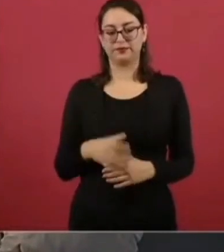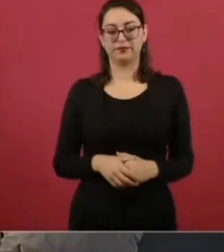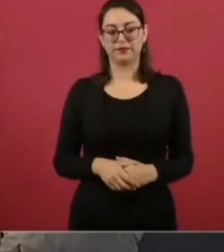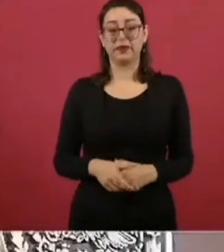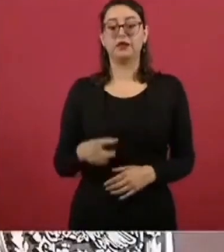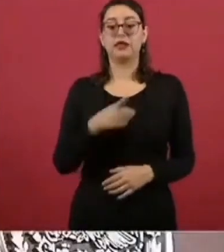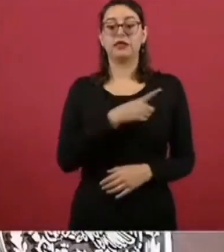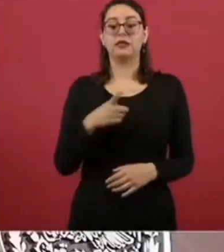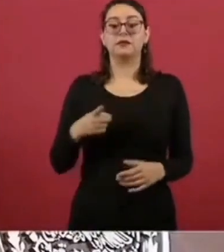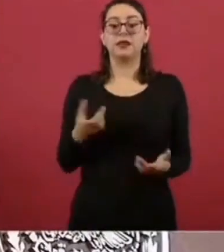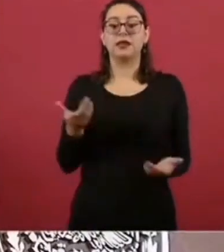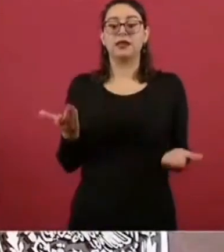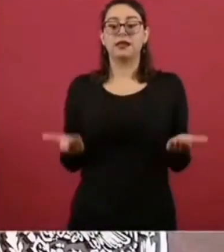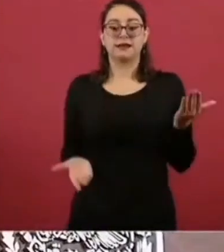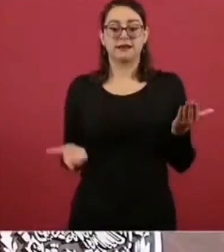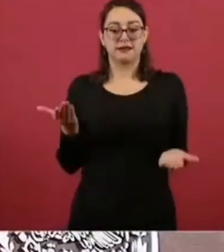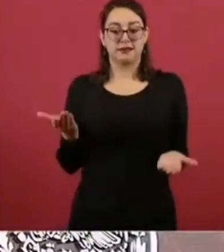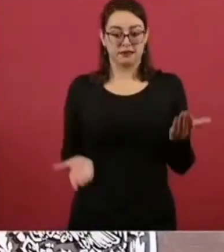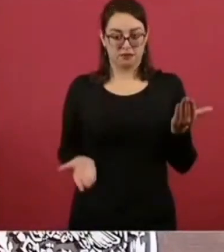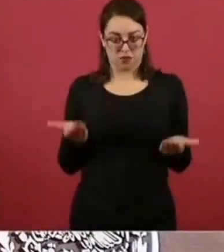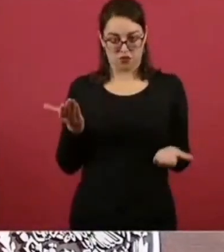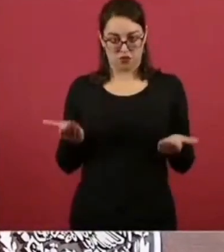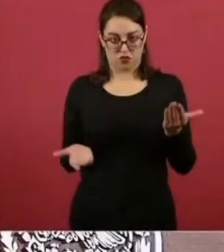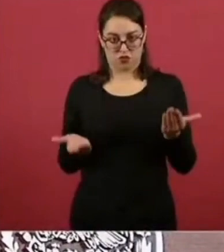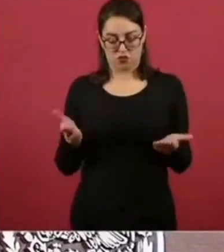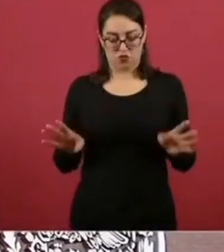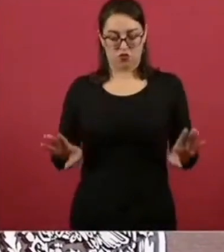Tiene que haber equilibrio.